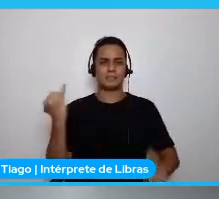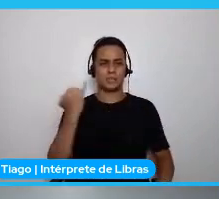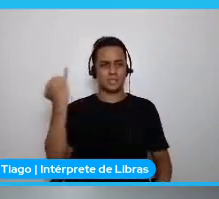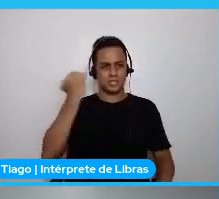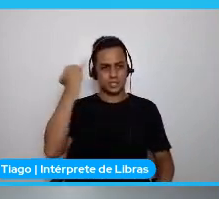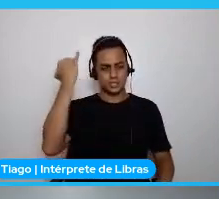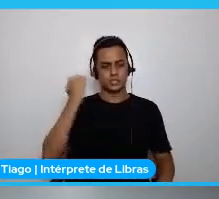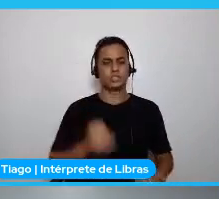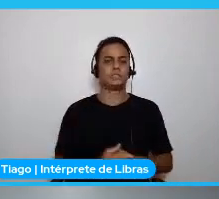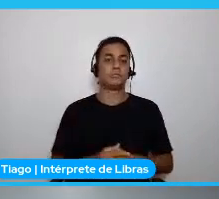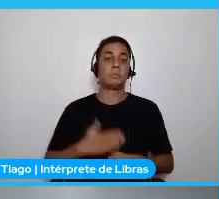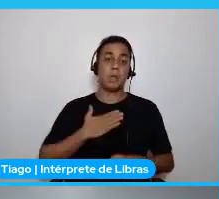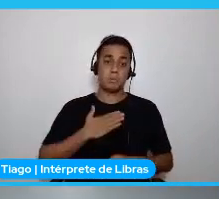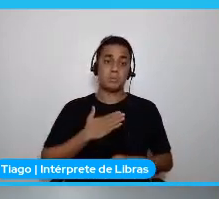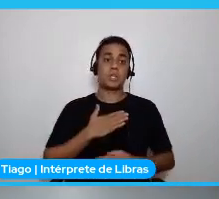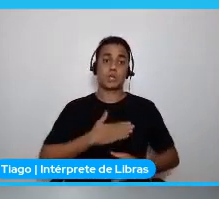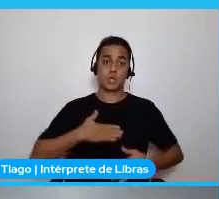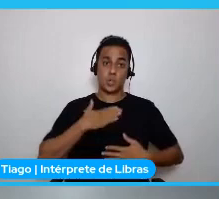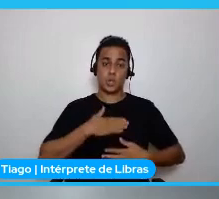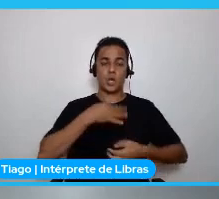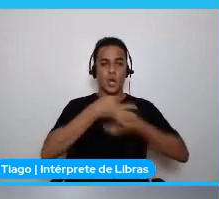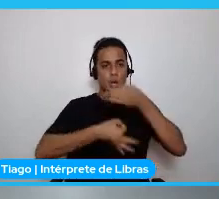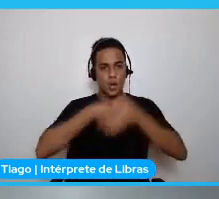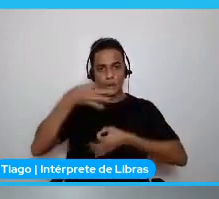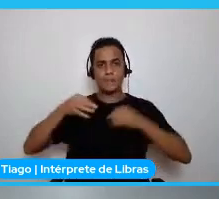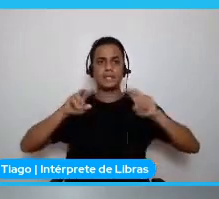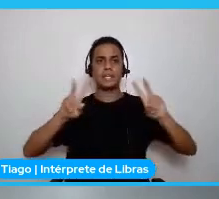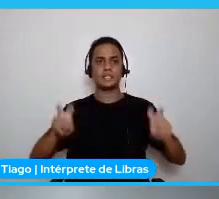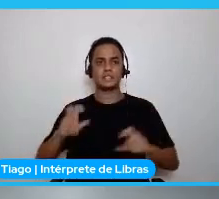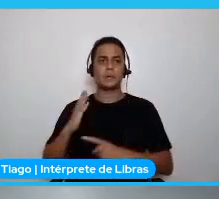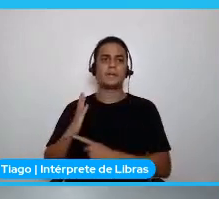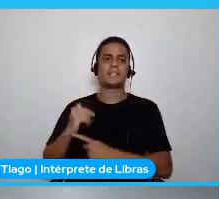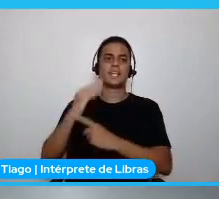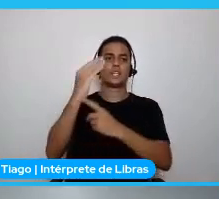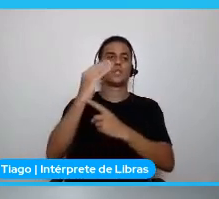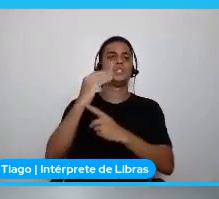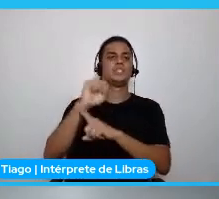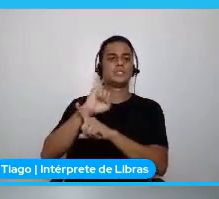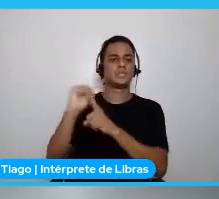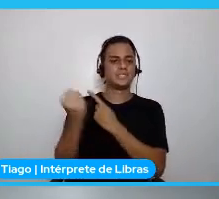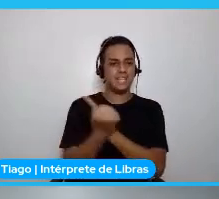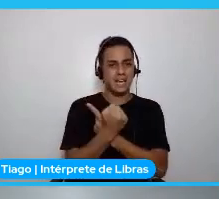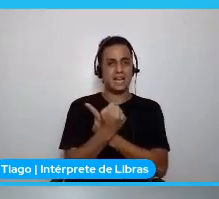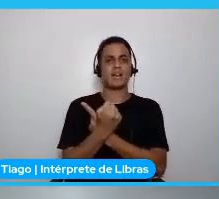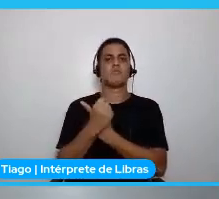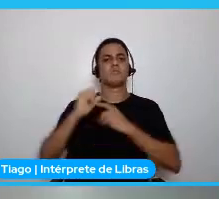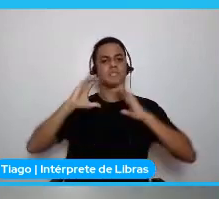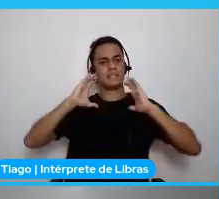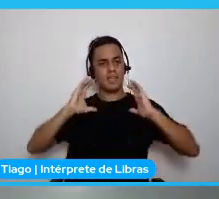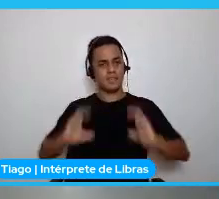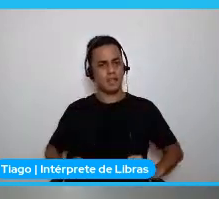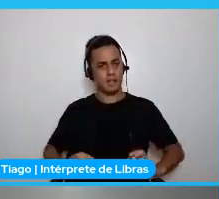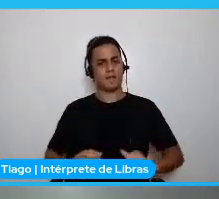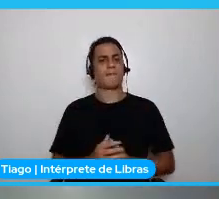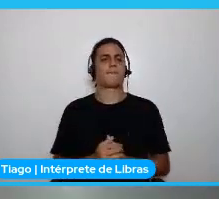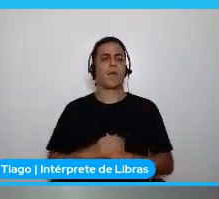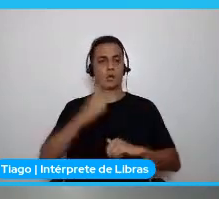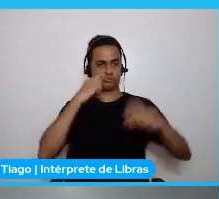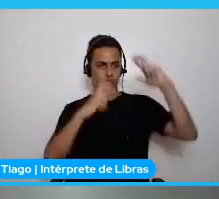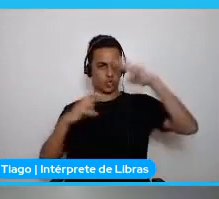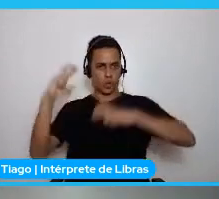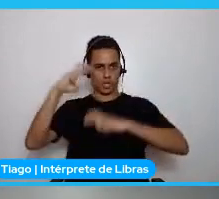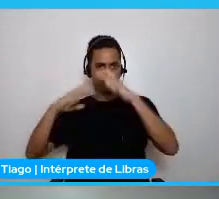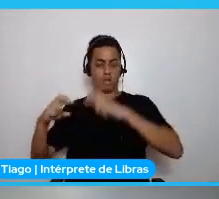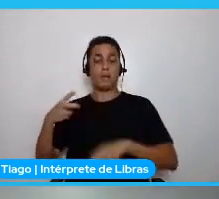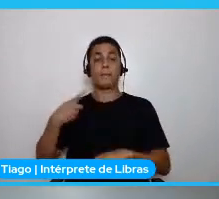a mí me gusta mucho comentar el tema de tecnología cívica y auditoría ciudadana, ¿no? Si nosotros, cuando tenemos acceso a los